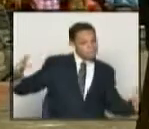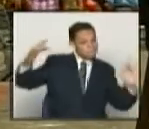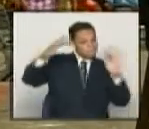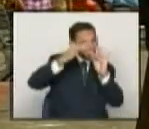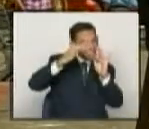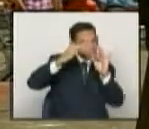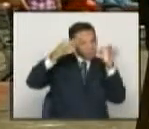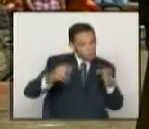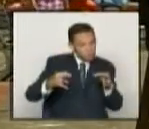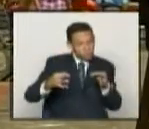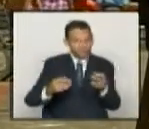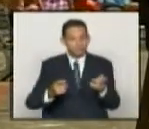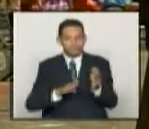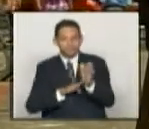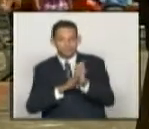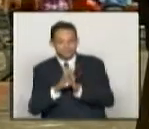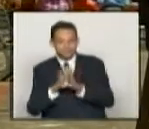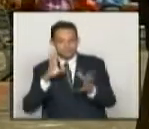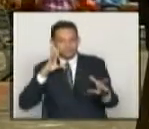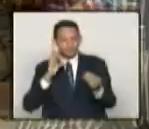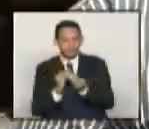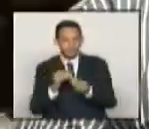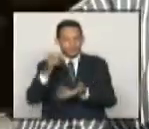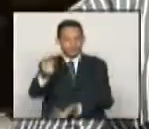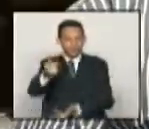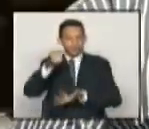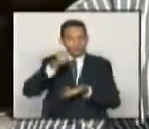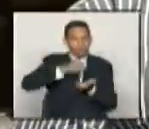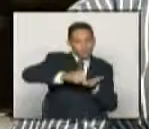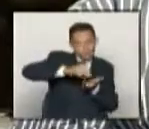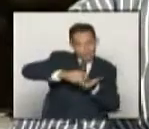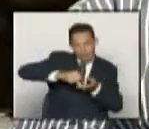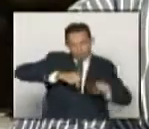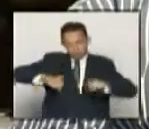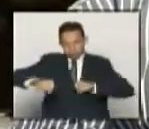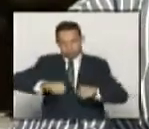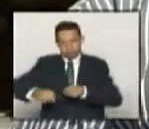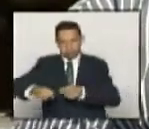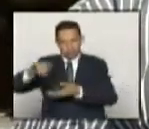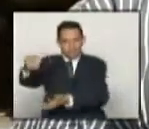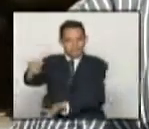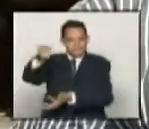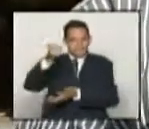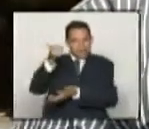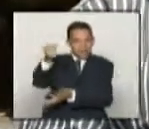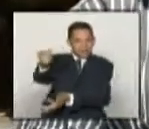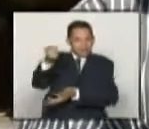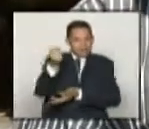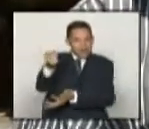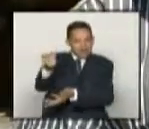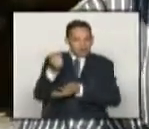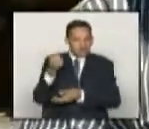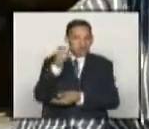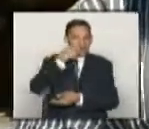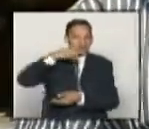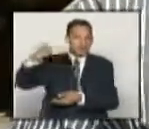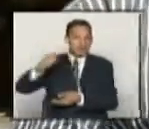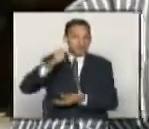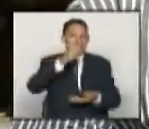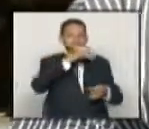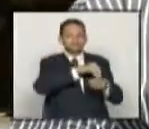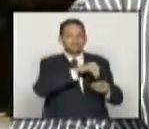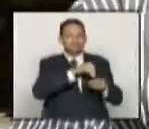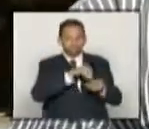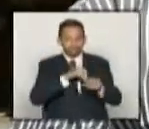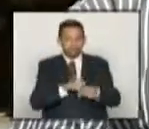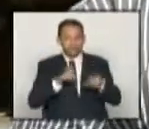de la prosperidad. El desarrollo económico de esta región, este es el último valle interoceánico antes del Pacífico. Tribugá en algún